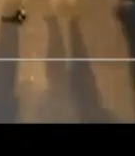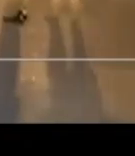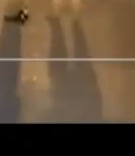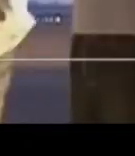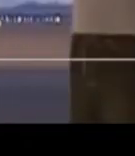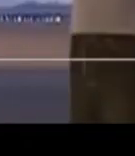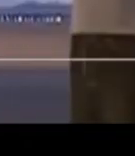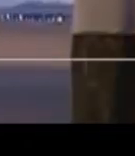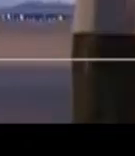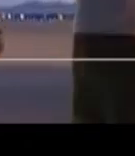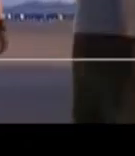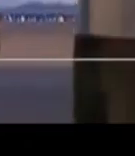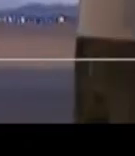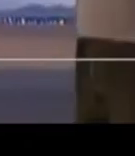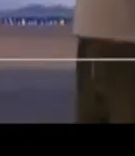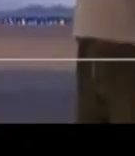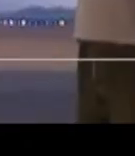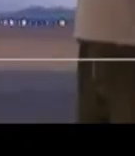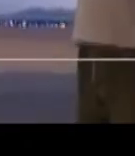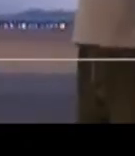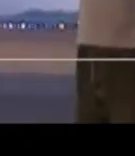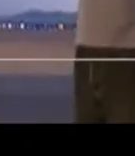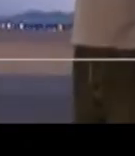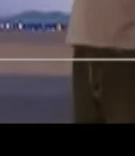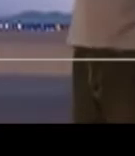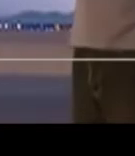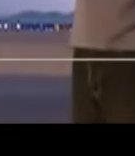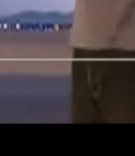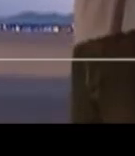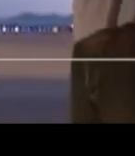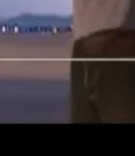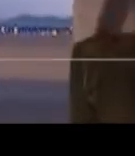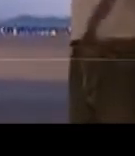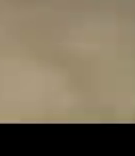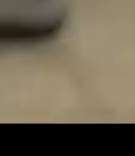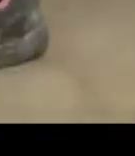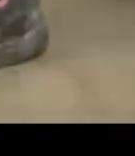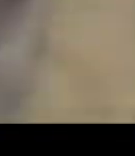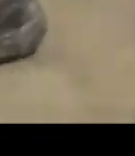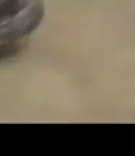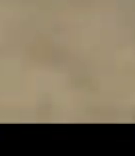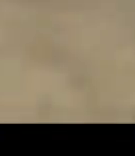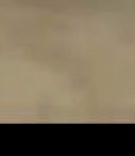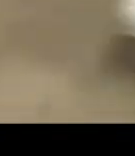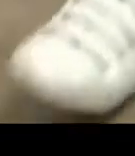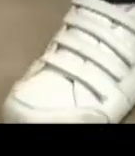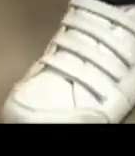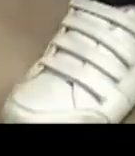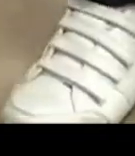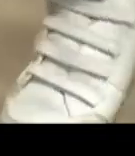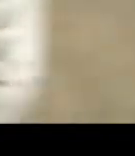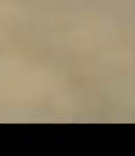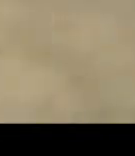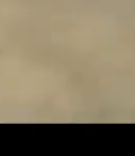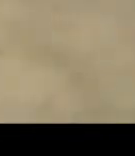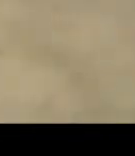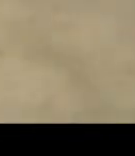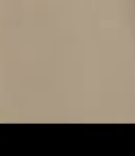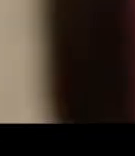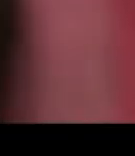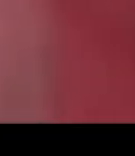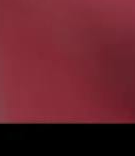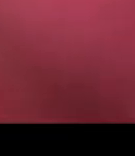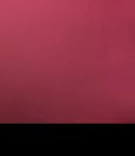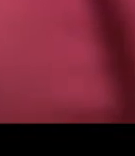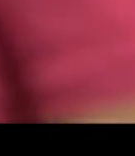que empezaron a pedir asilo en Estados Unidos. Para la doctora Mónica Jacobo, investigadora